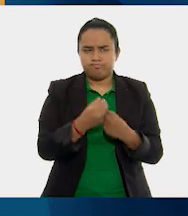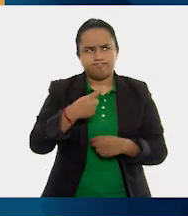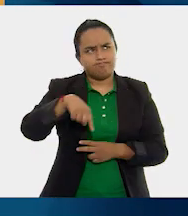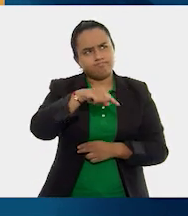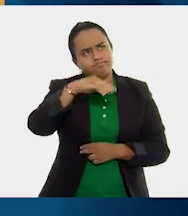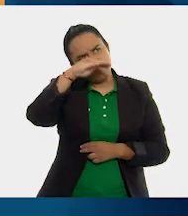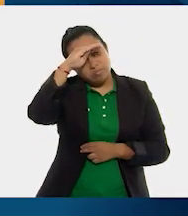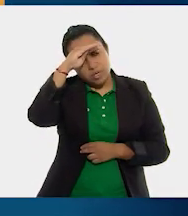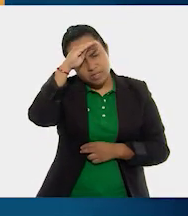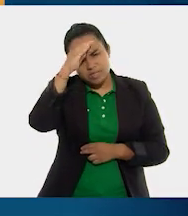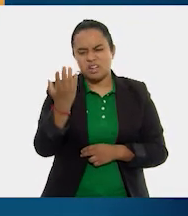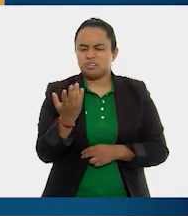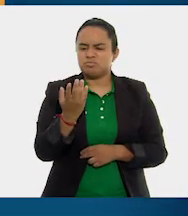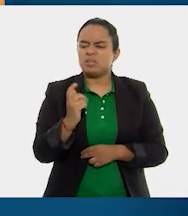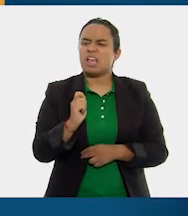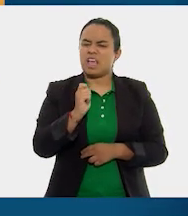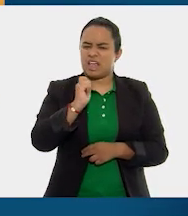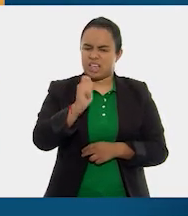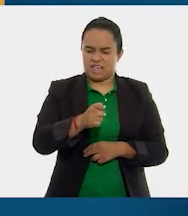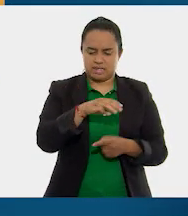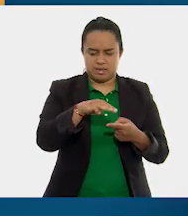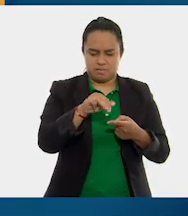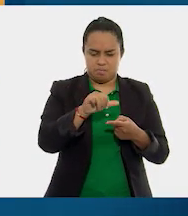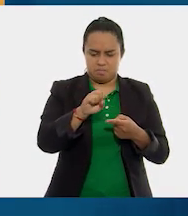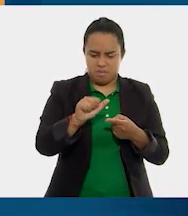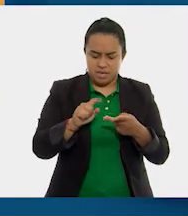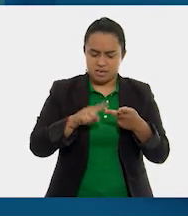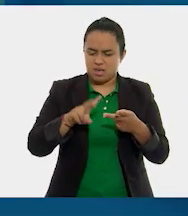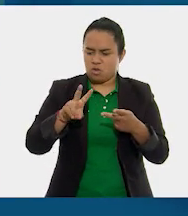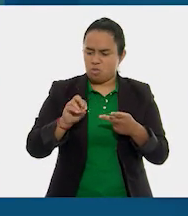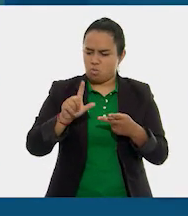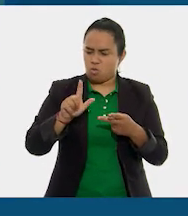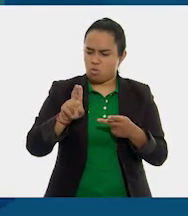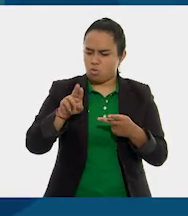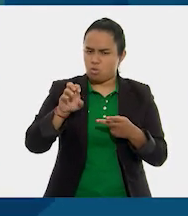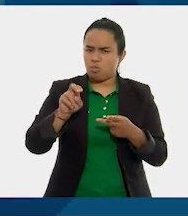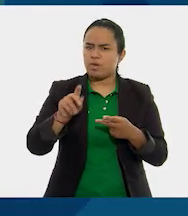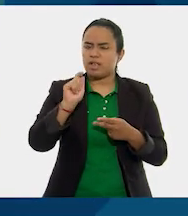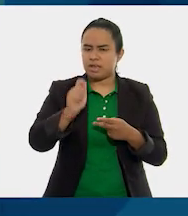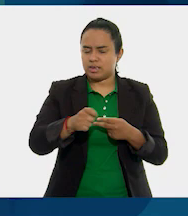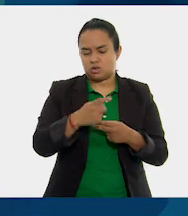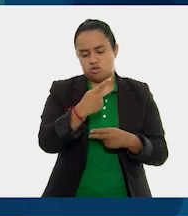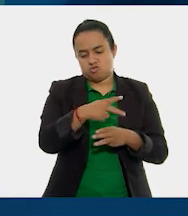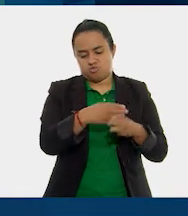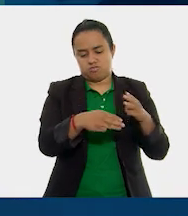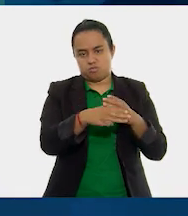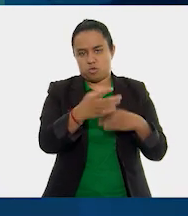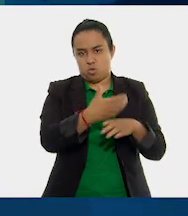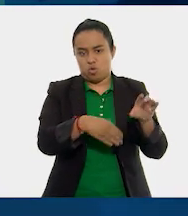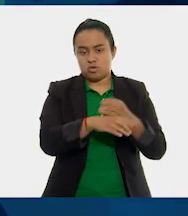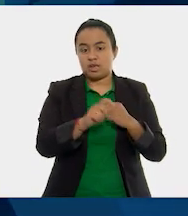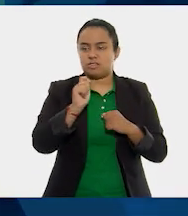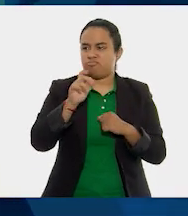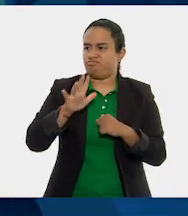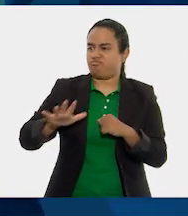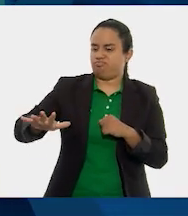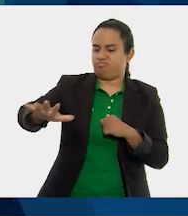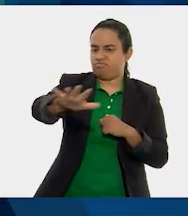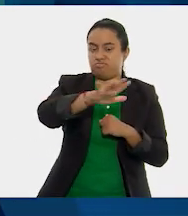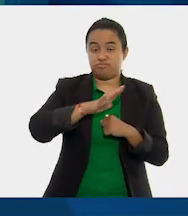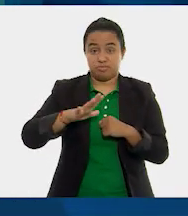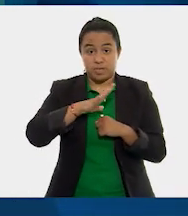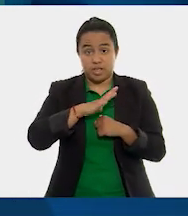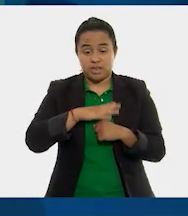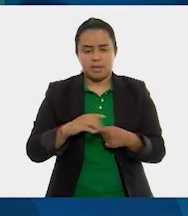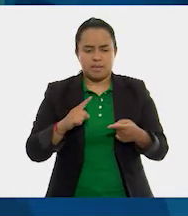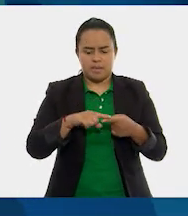reflexionar acerca de lo que es la masa y el volumen. Estas son propiedades de la materia, que es todo lo que nos rodea. La